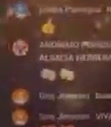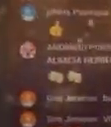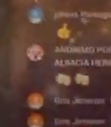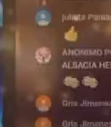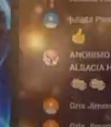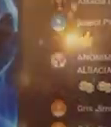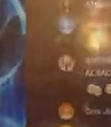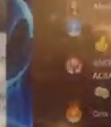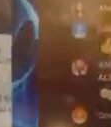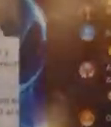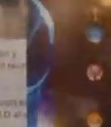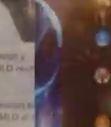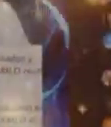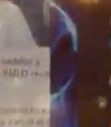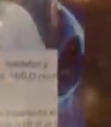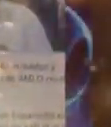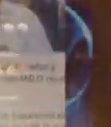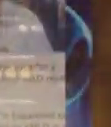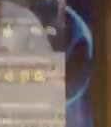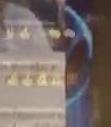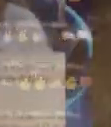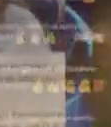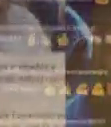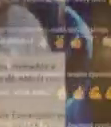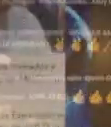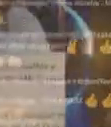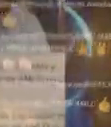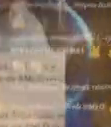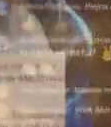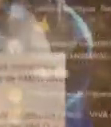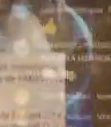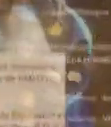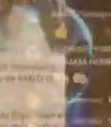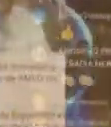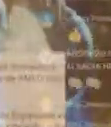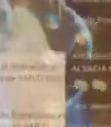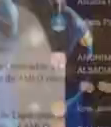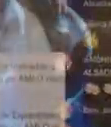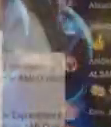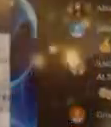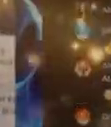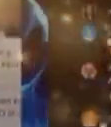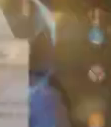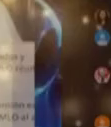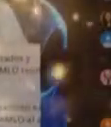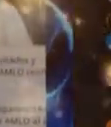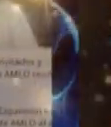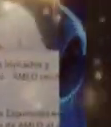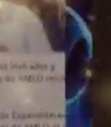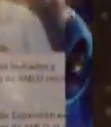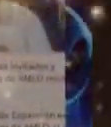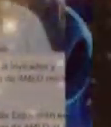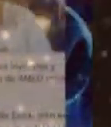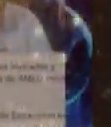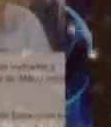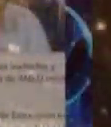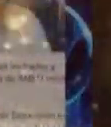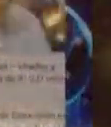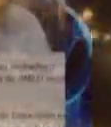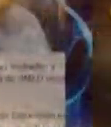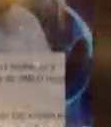Ya le entregué mi tarjeta. Agradecer la labor tan loable que ustedes han hecho. ¿Cómo lo ven?